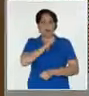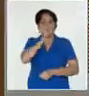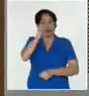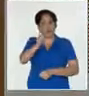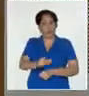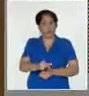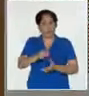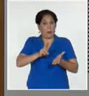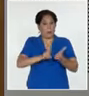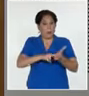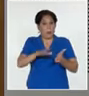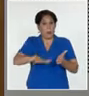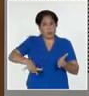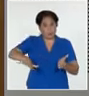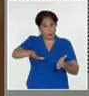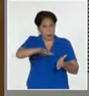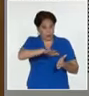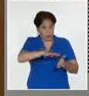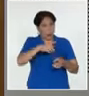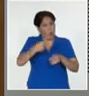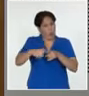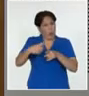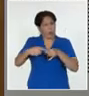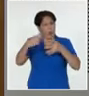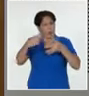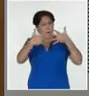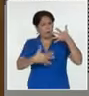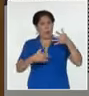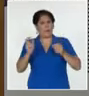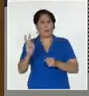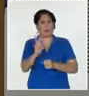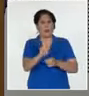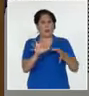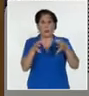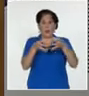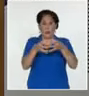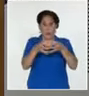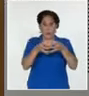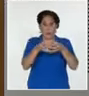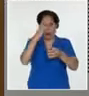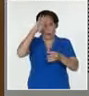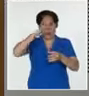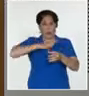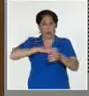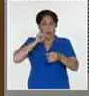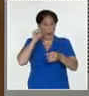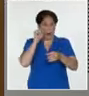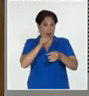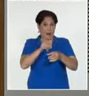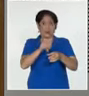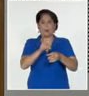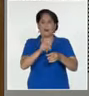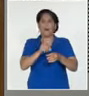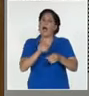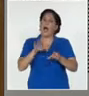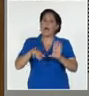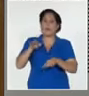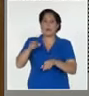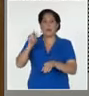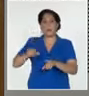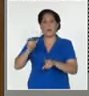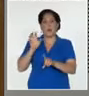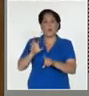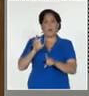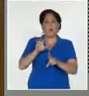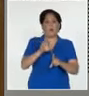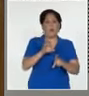activistas sociales, entre otros muchos que fueron a visitar la misión cubana, a pesar del acoso vulgar y vergonzoso de